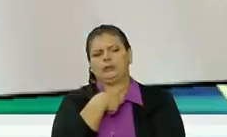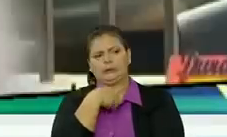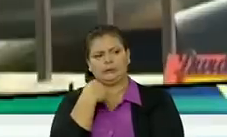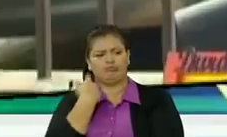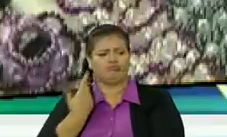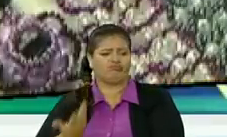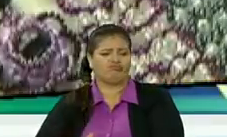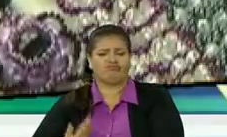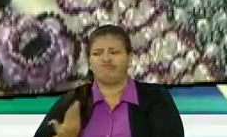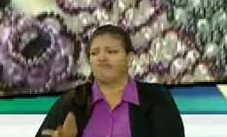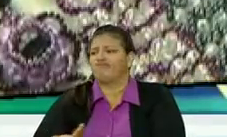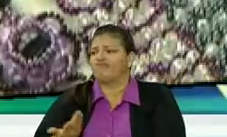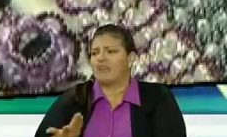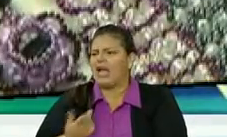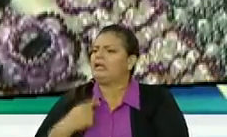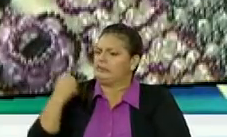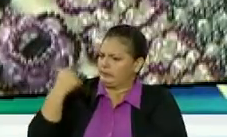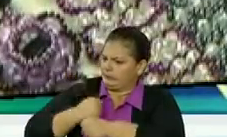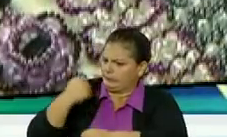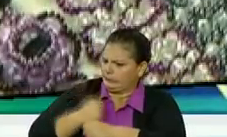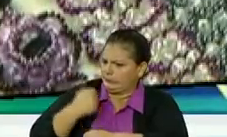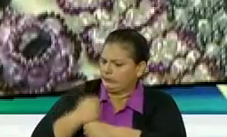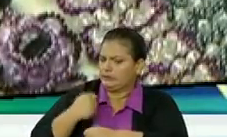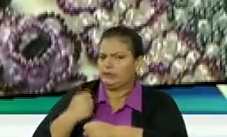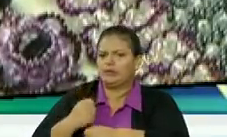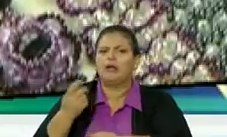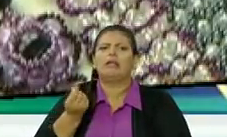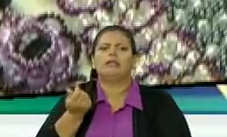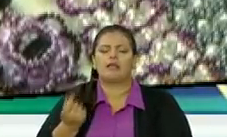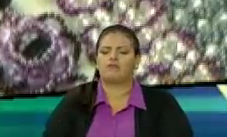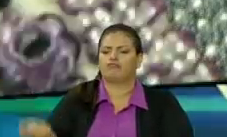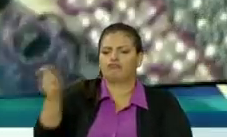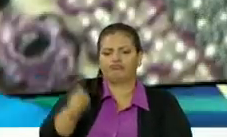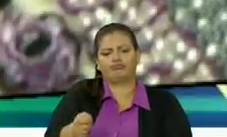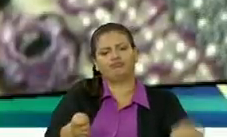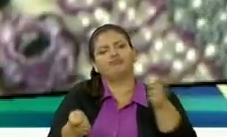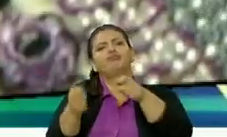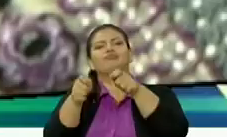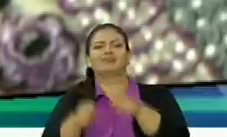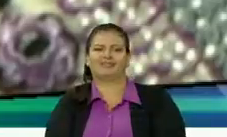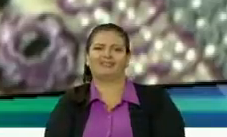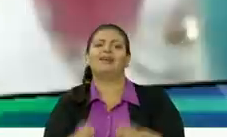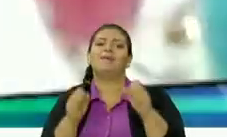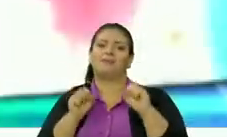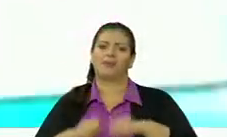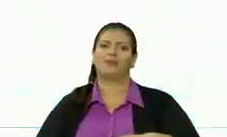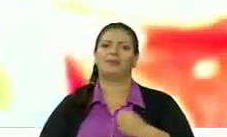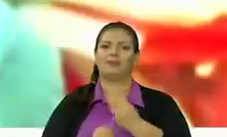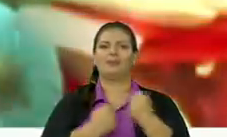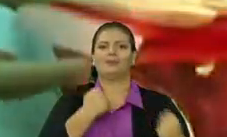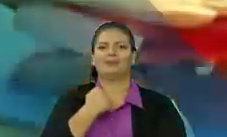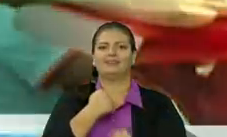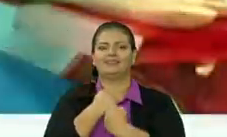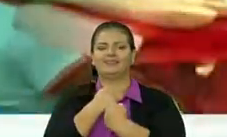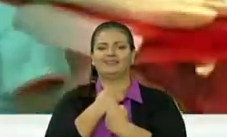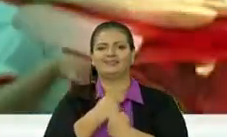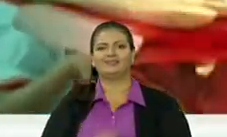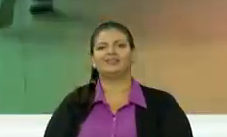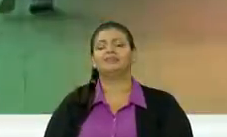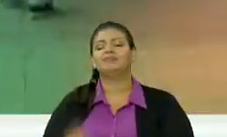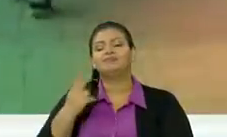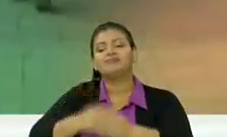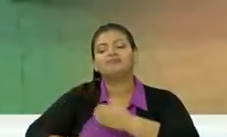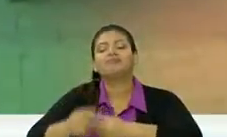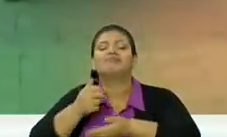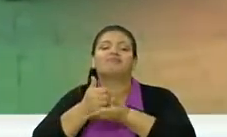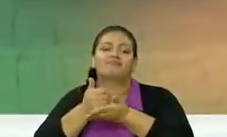una ayuda, y podemos trabajar y cuidar a una vez a nuestros hijos también en casa y poder hacer también lo que hay en casa, pues. Decenas de personas que pasaban